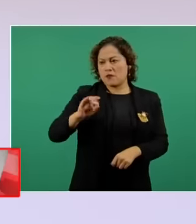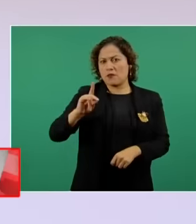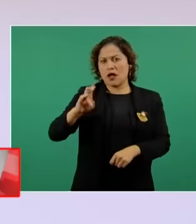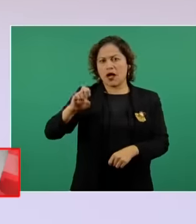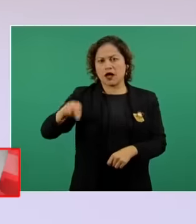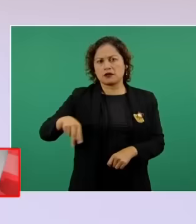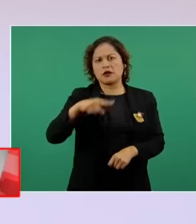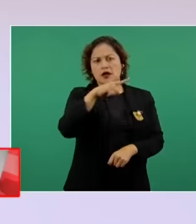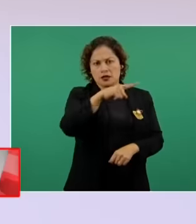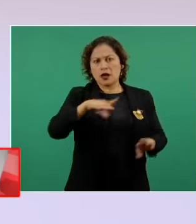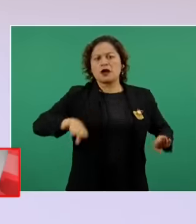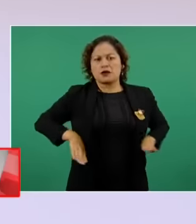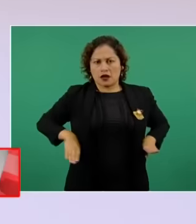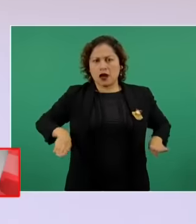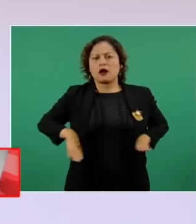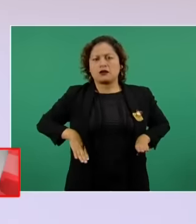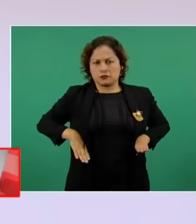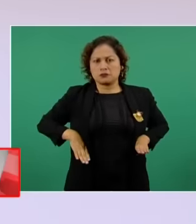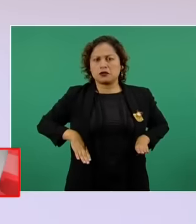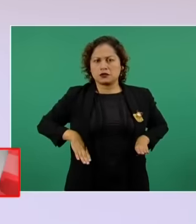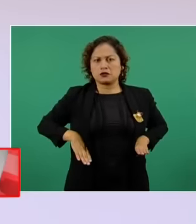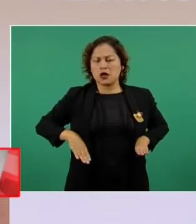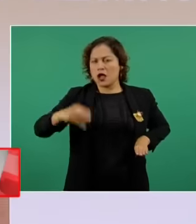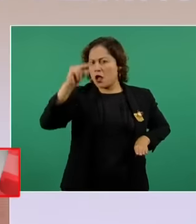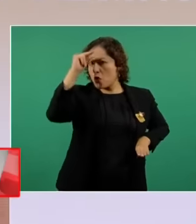suficiente sensibilidad política,